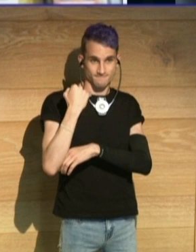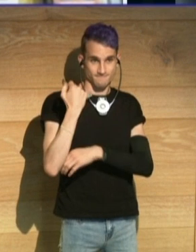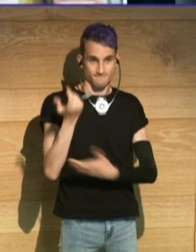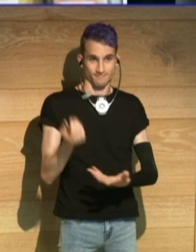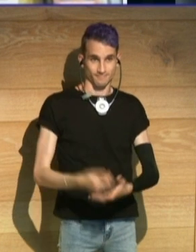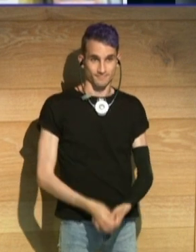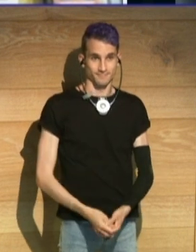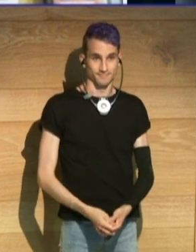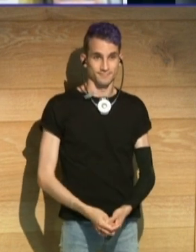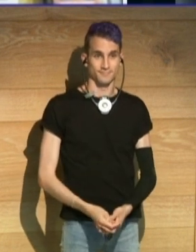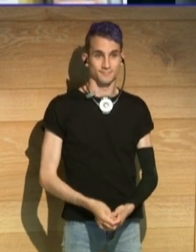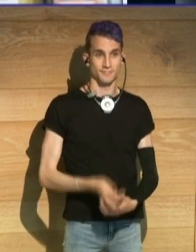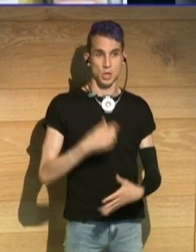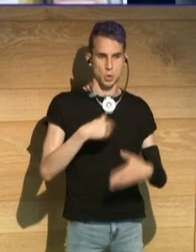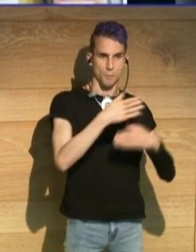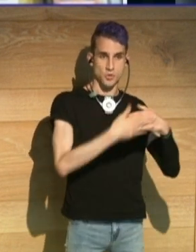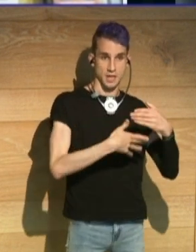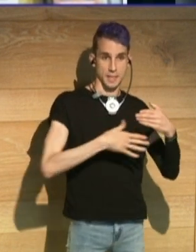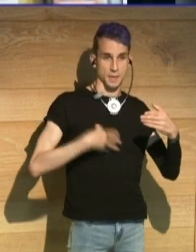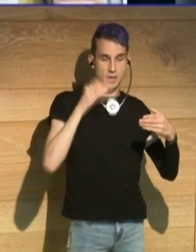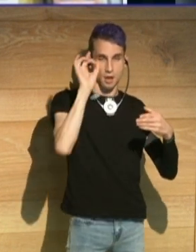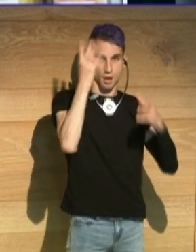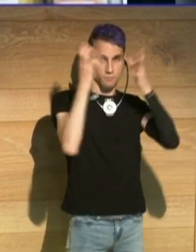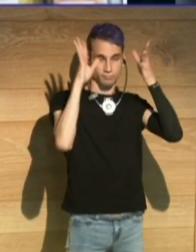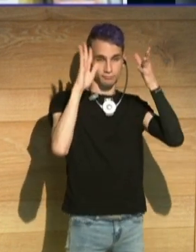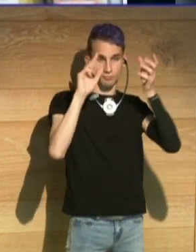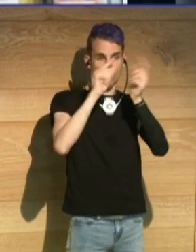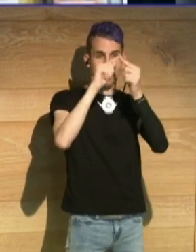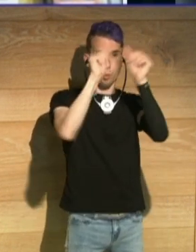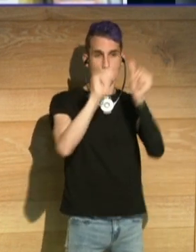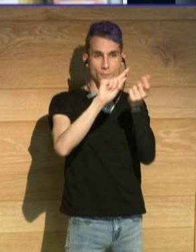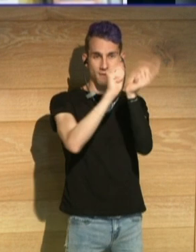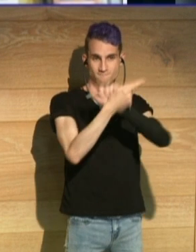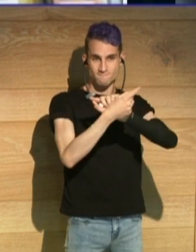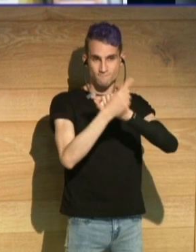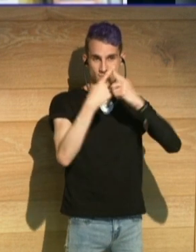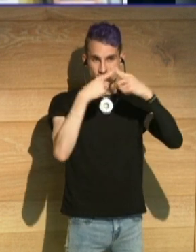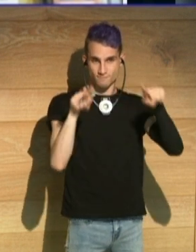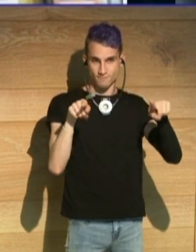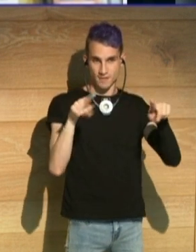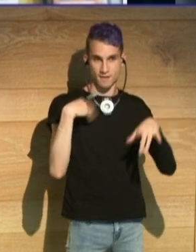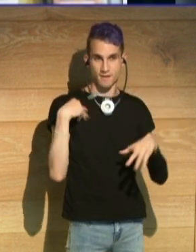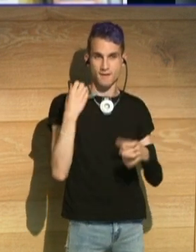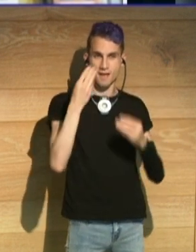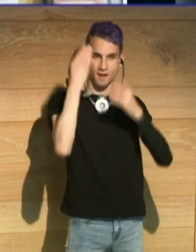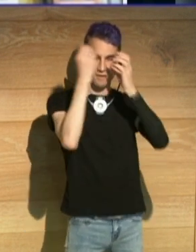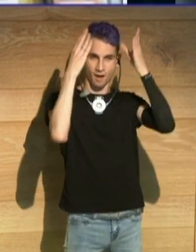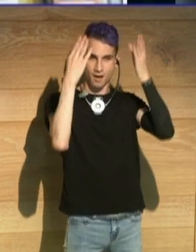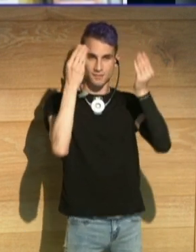yo tenía otra idea para la portada, realmente. Había pensado poner en la portada la